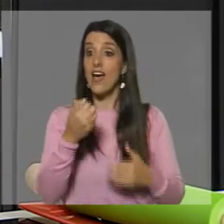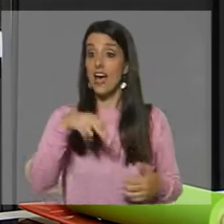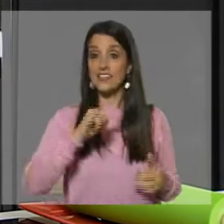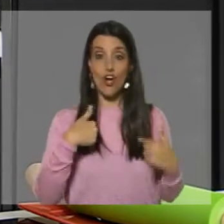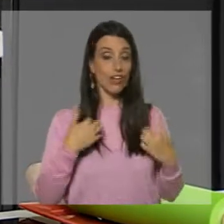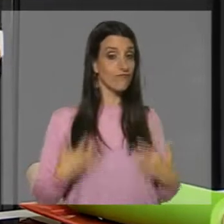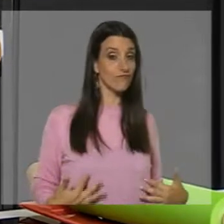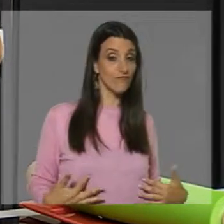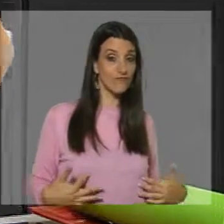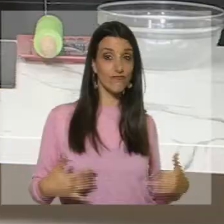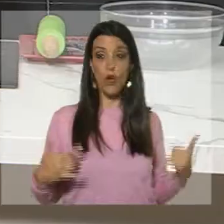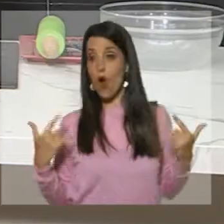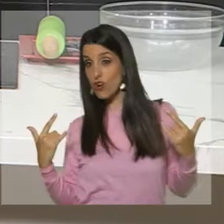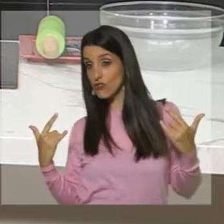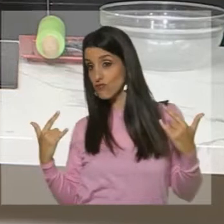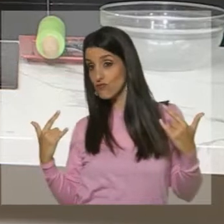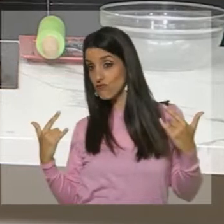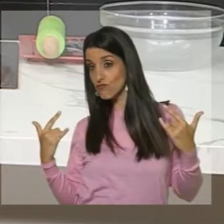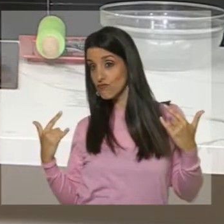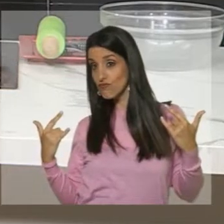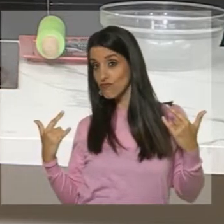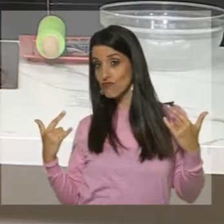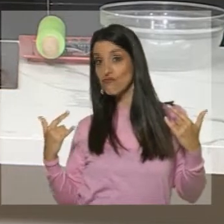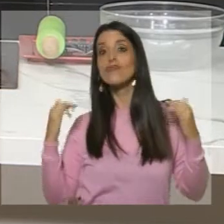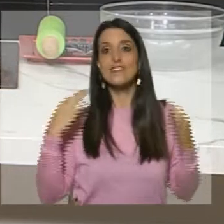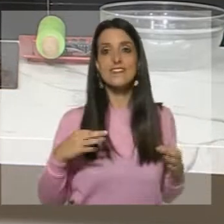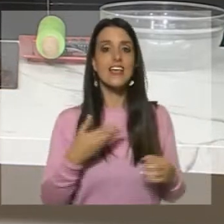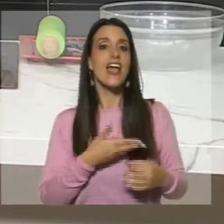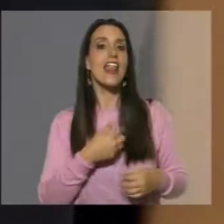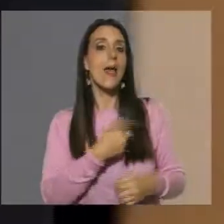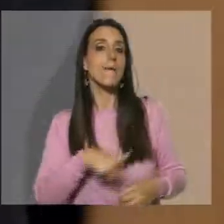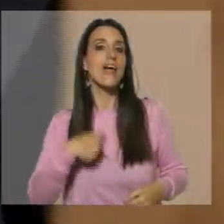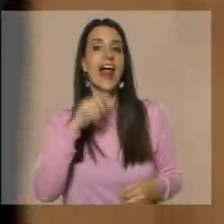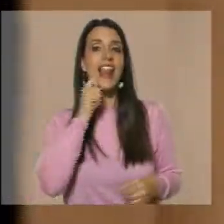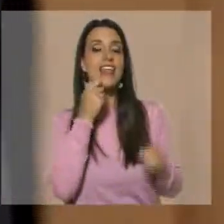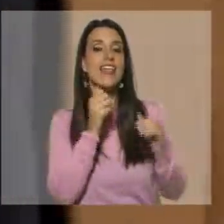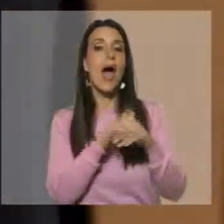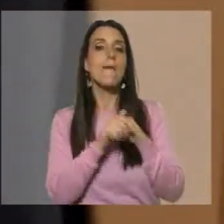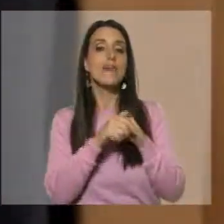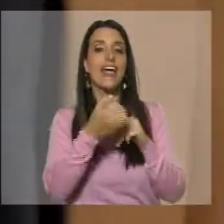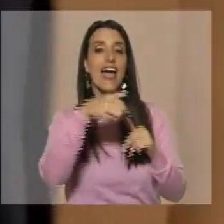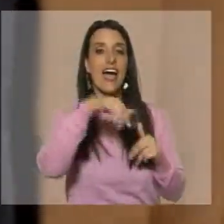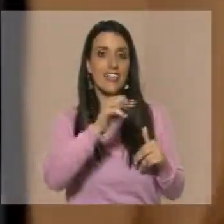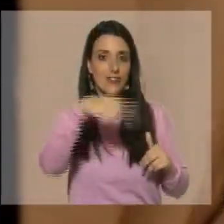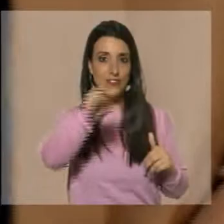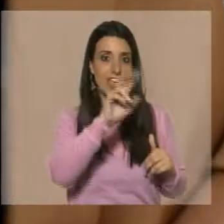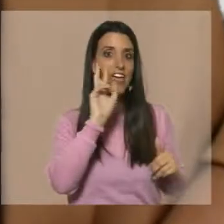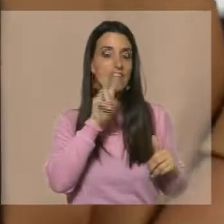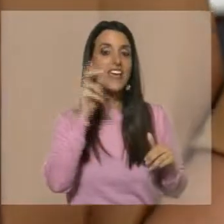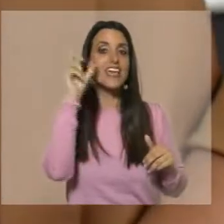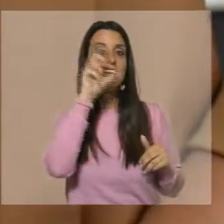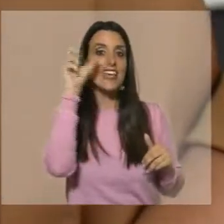viene toda rollera. Muy rolling. Sí, muy los feliz. Rolling con estas remeras espectaculares que hace nuestra amiga Andy, que la pueden ubicar allí en